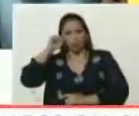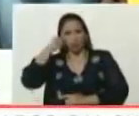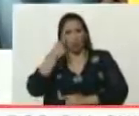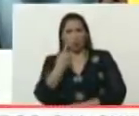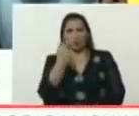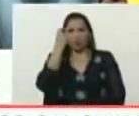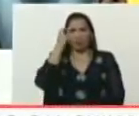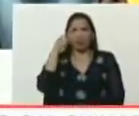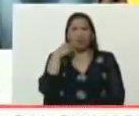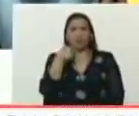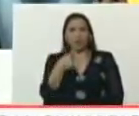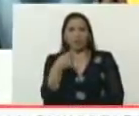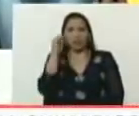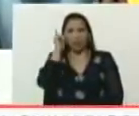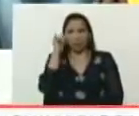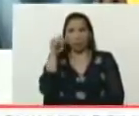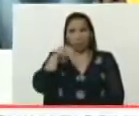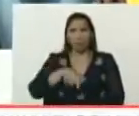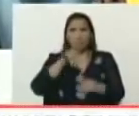aquí mismo en Yaracuy,